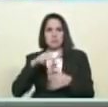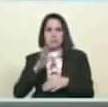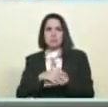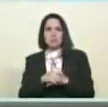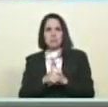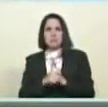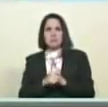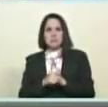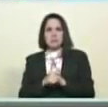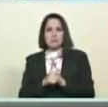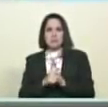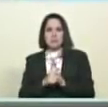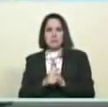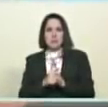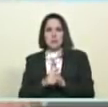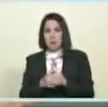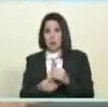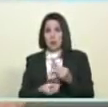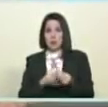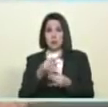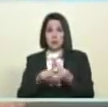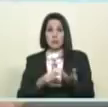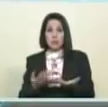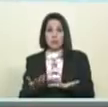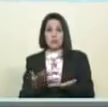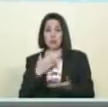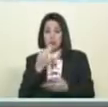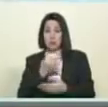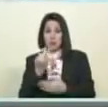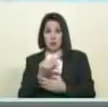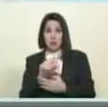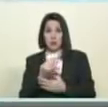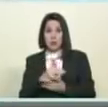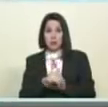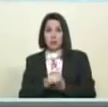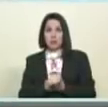tal. Eso se entiende, ¿verdad?